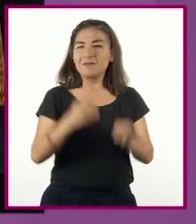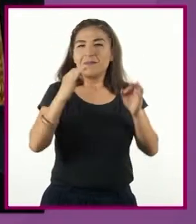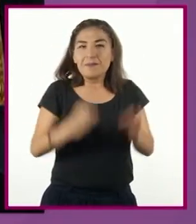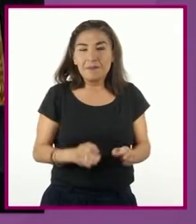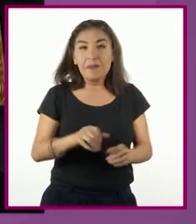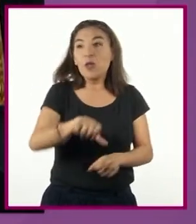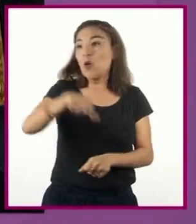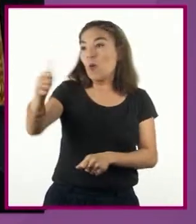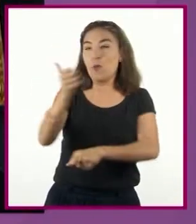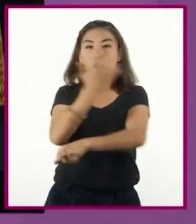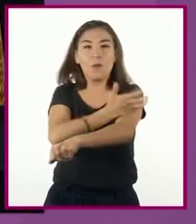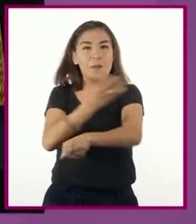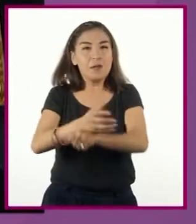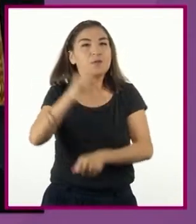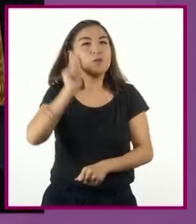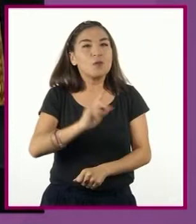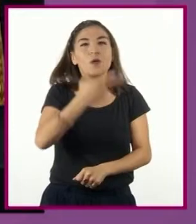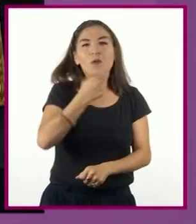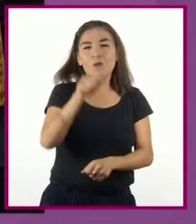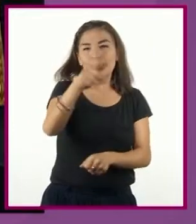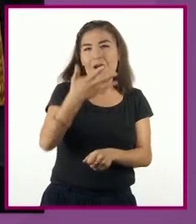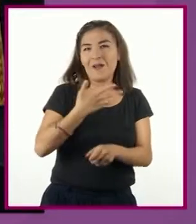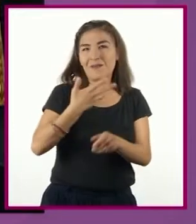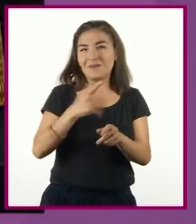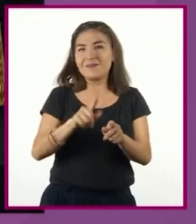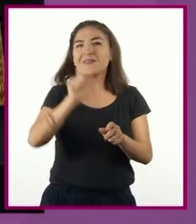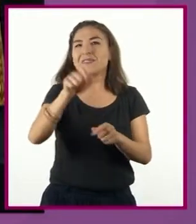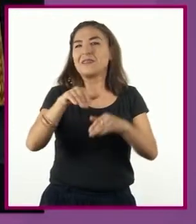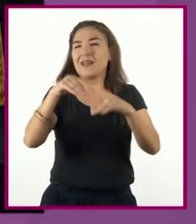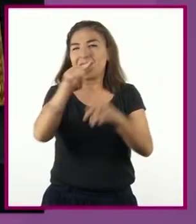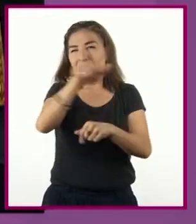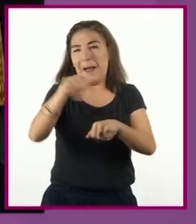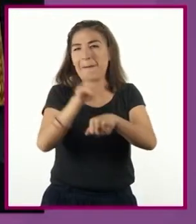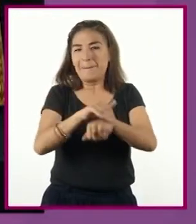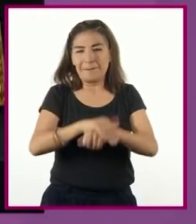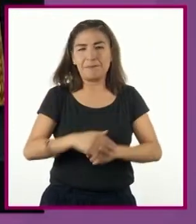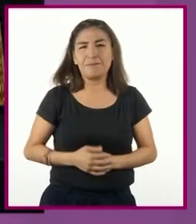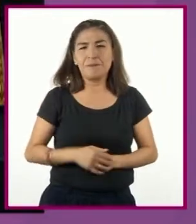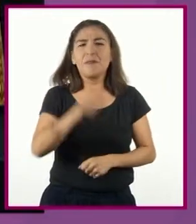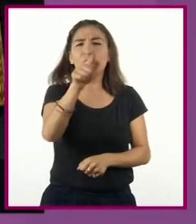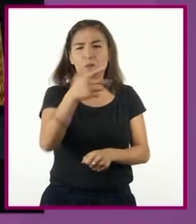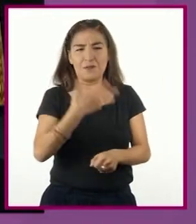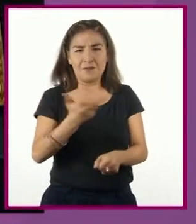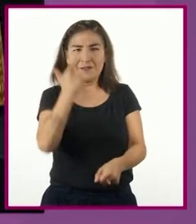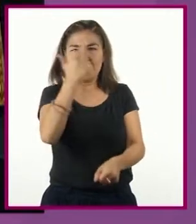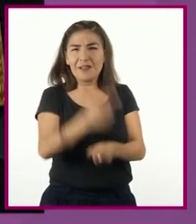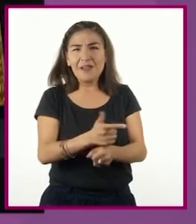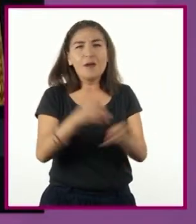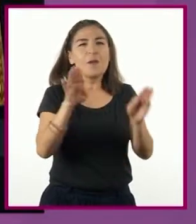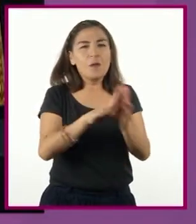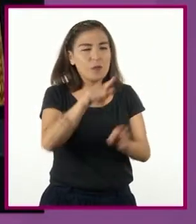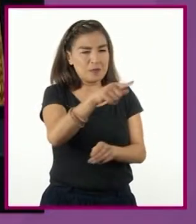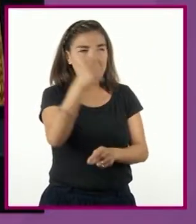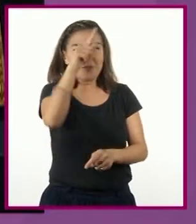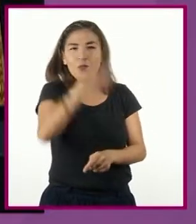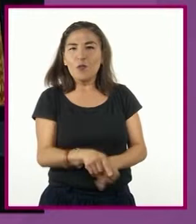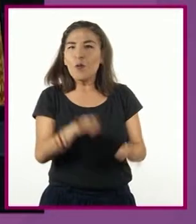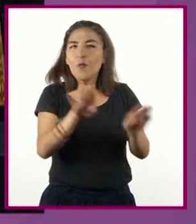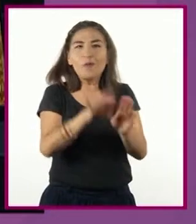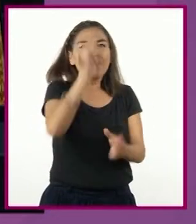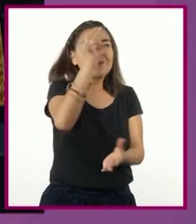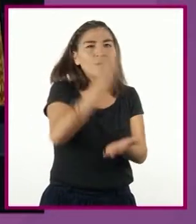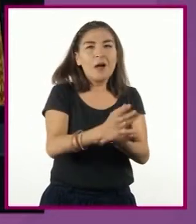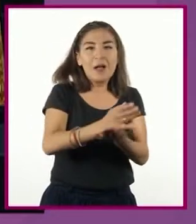de algún compañero o compañera que tengas a tu lado. ¿Te das cuenta de que esos rasgos te hacen único y diferente de